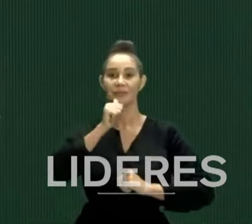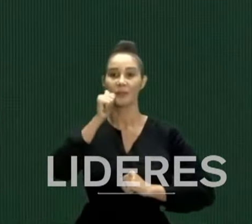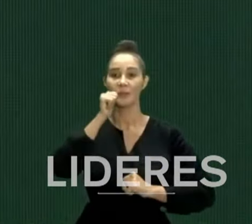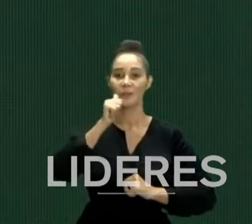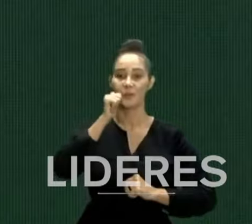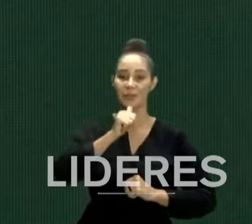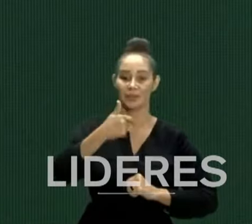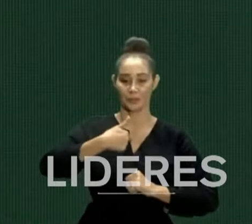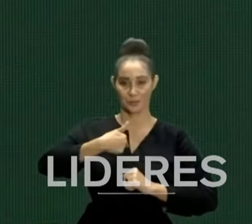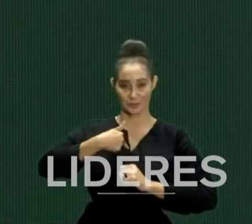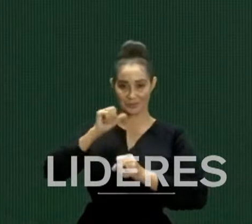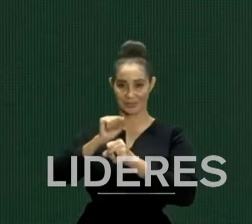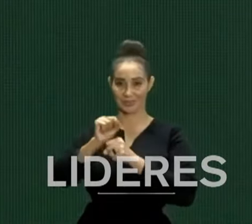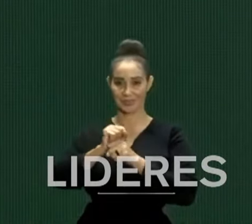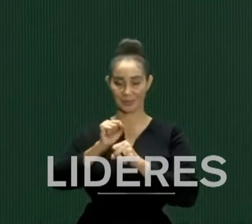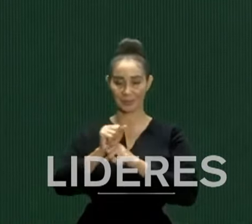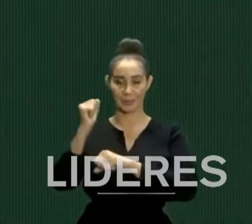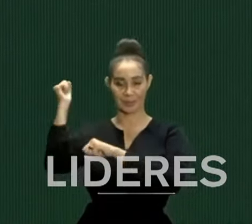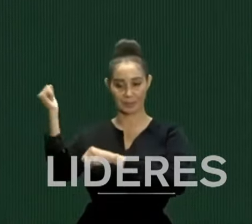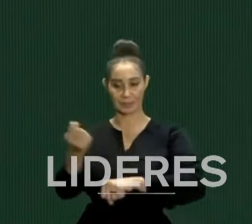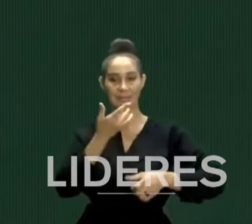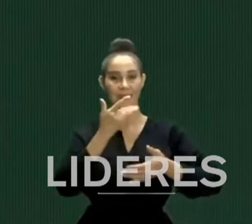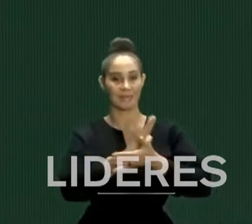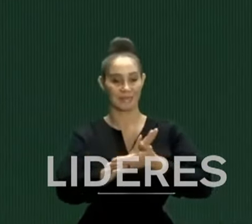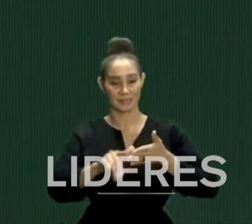con los que yo trabajo en la alcaldía.